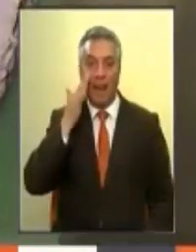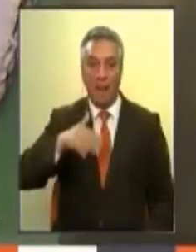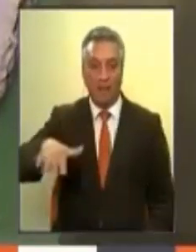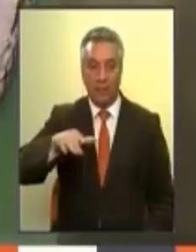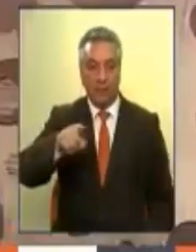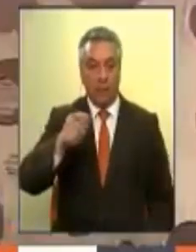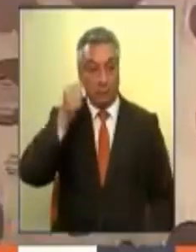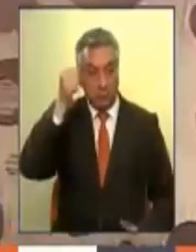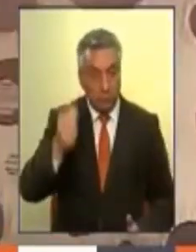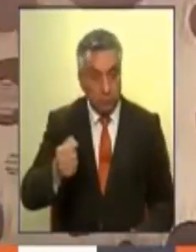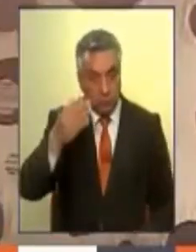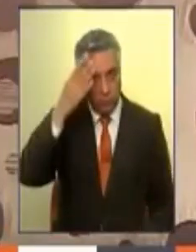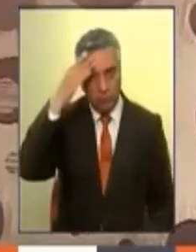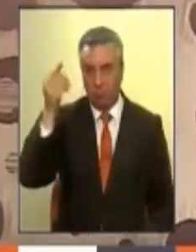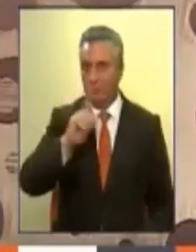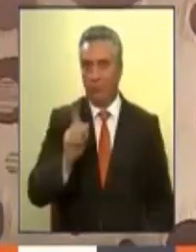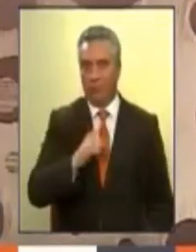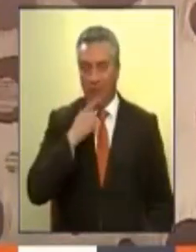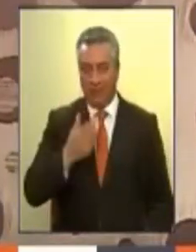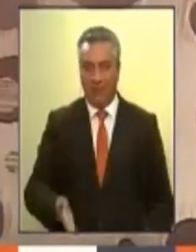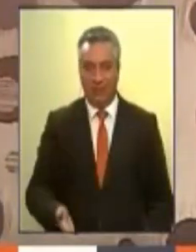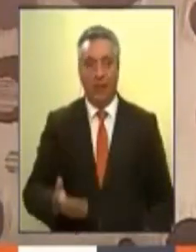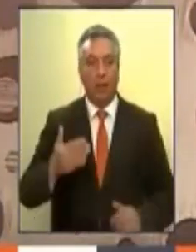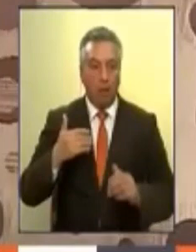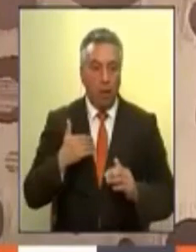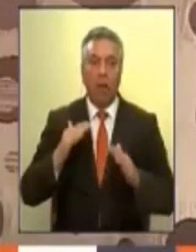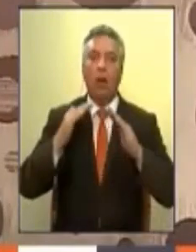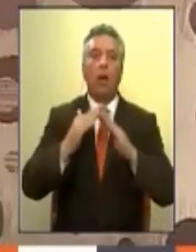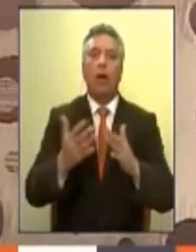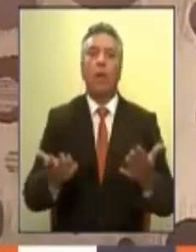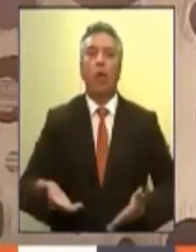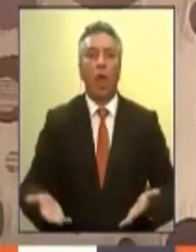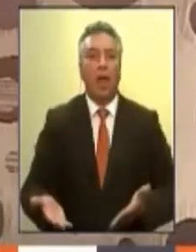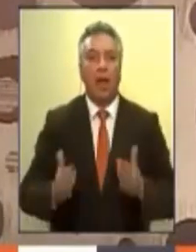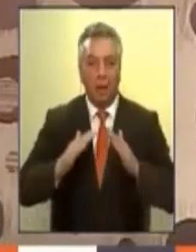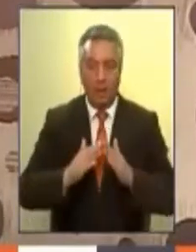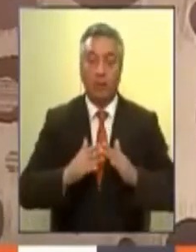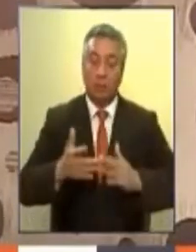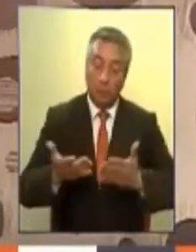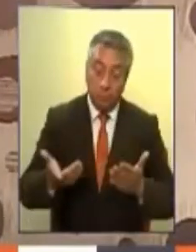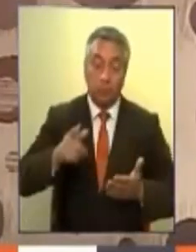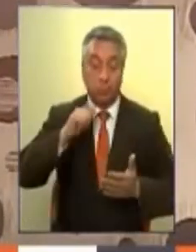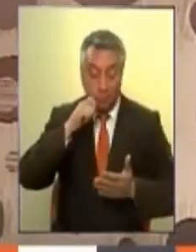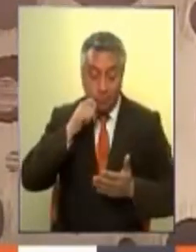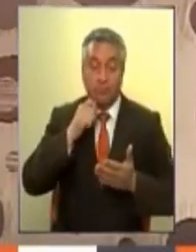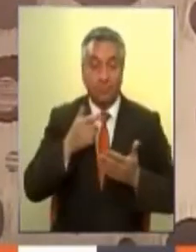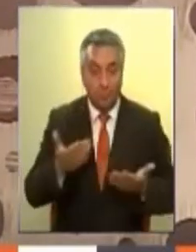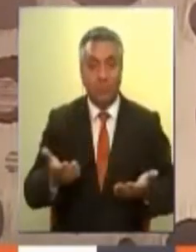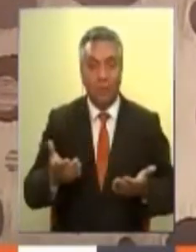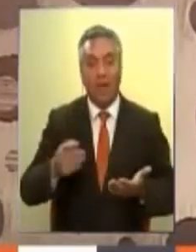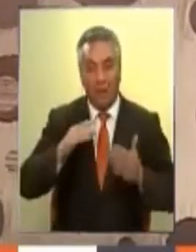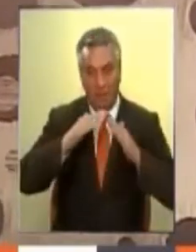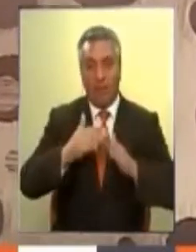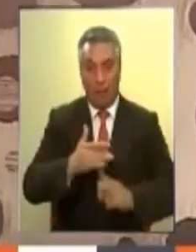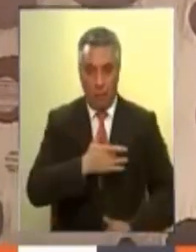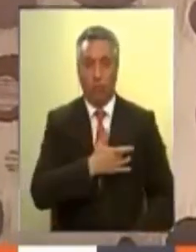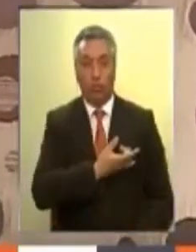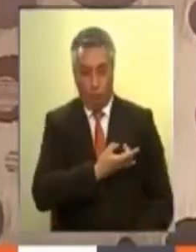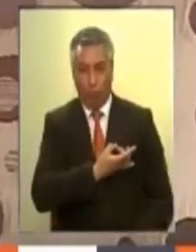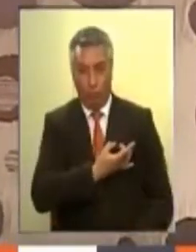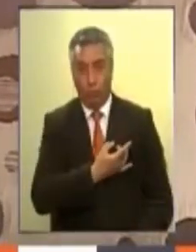olviden. La colocamos porque fue algo, digamos, doloroso para